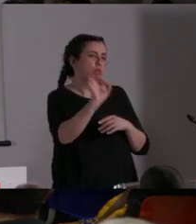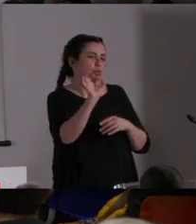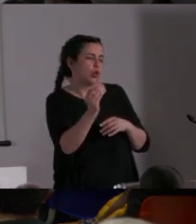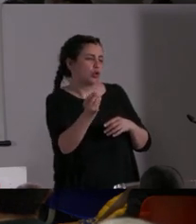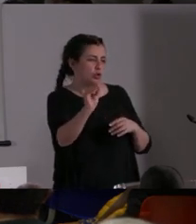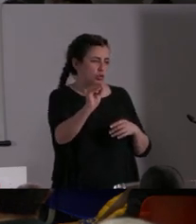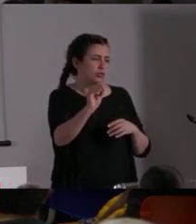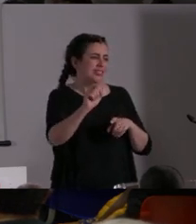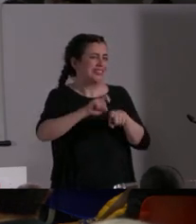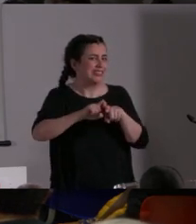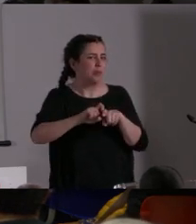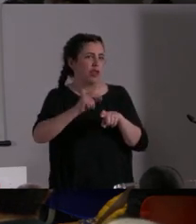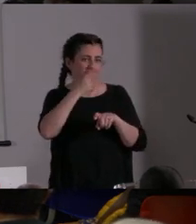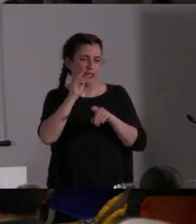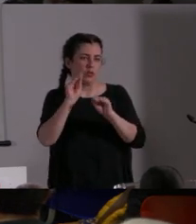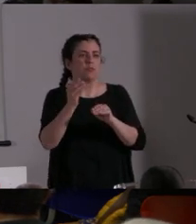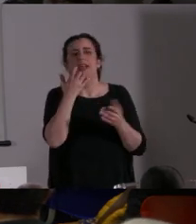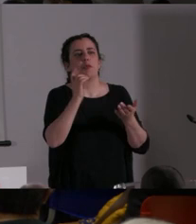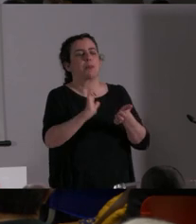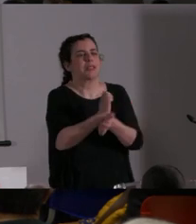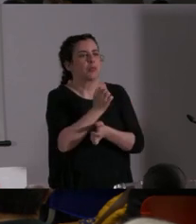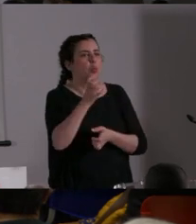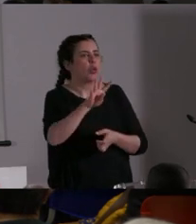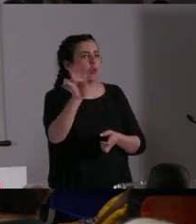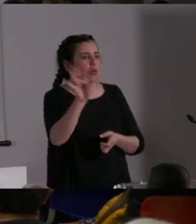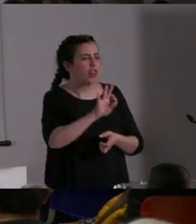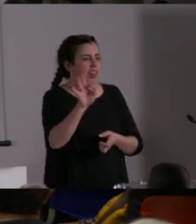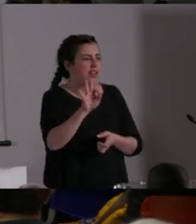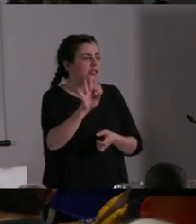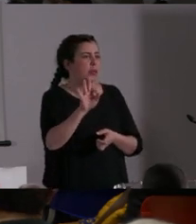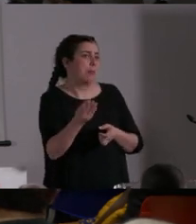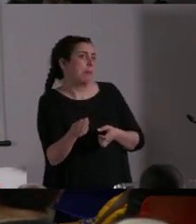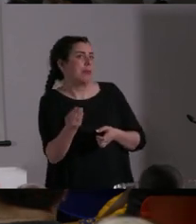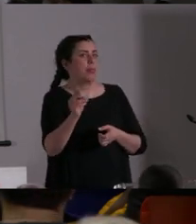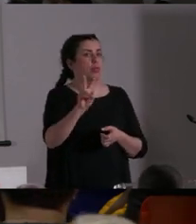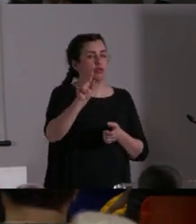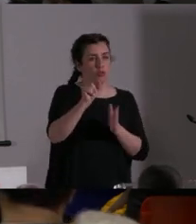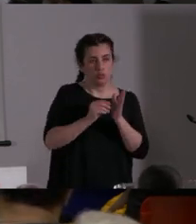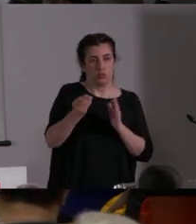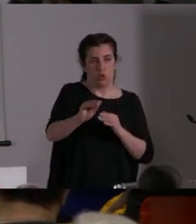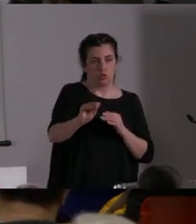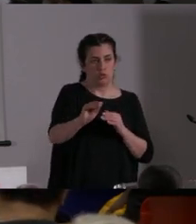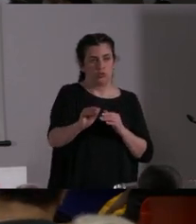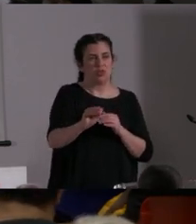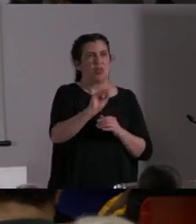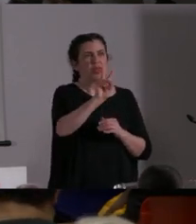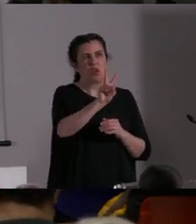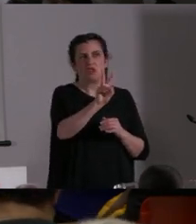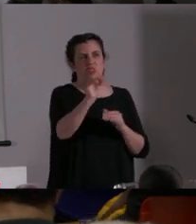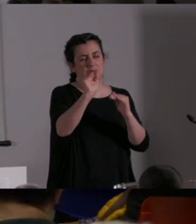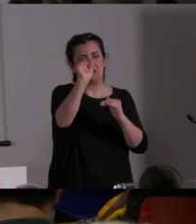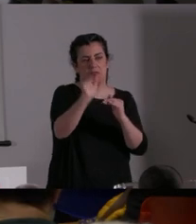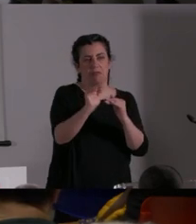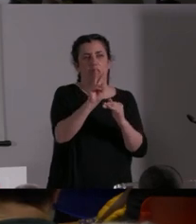Es decir, si presta 4%, pues se subsidian a 2 puntos y quedan un 2 y algo de interés